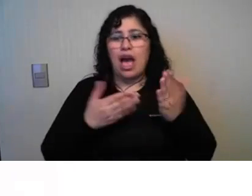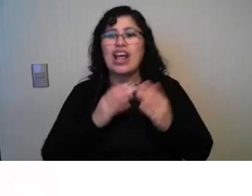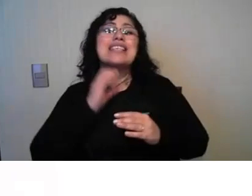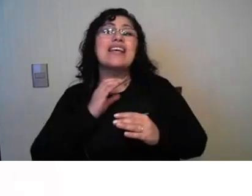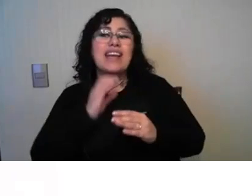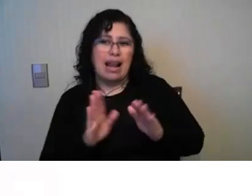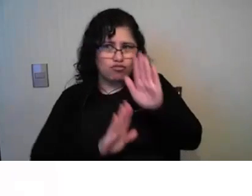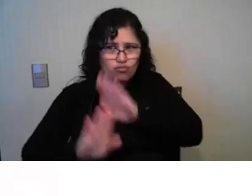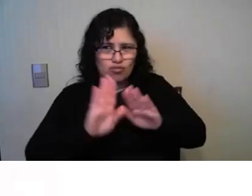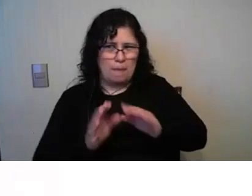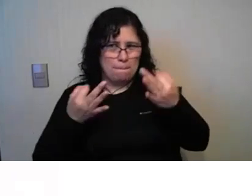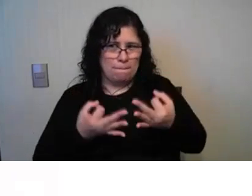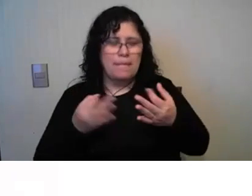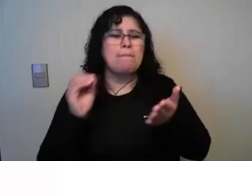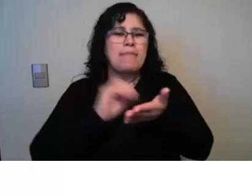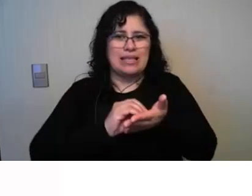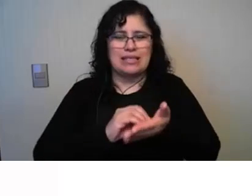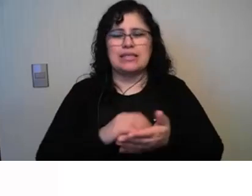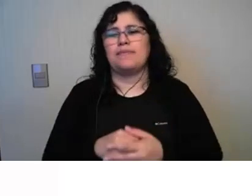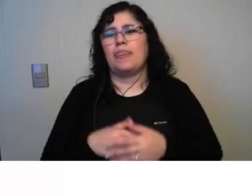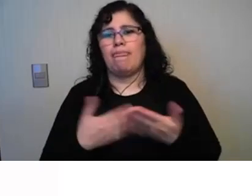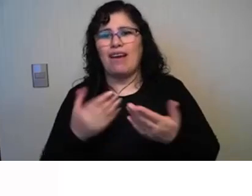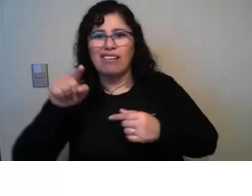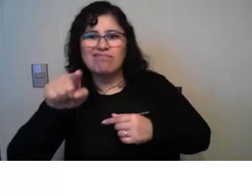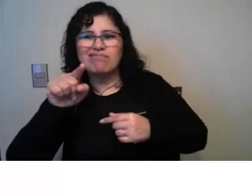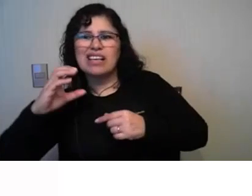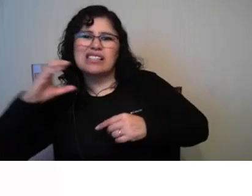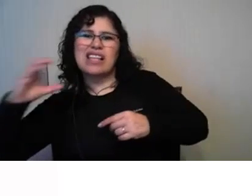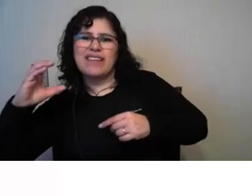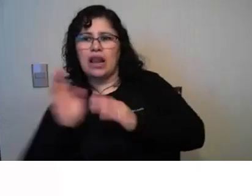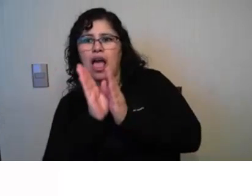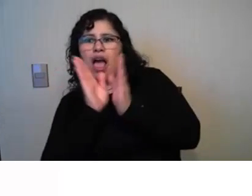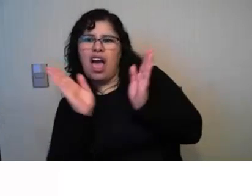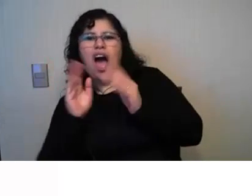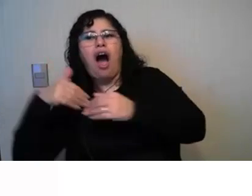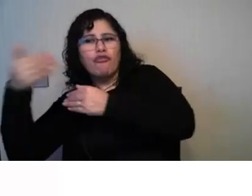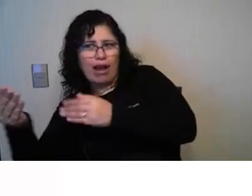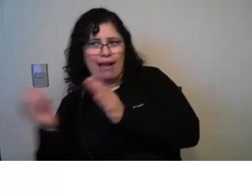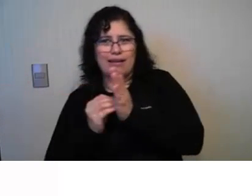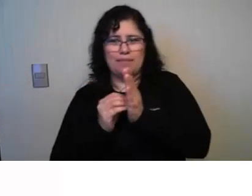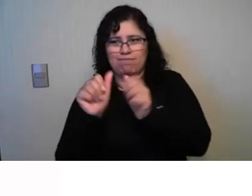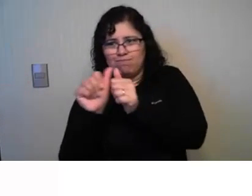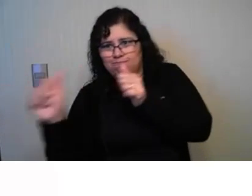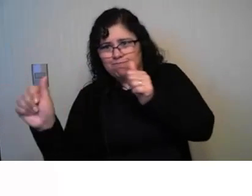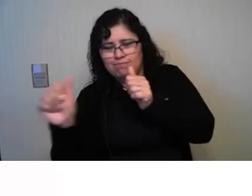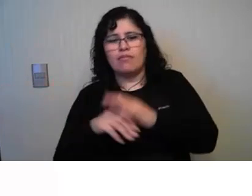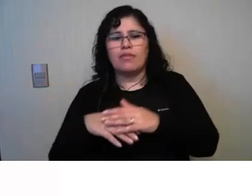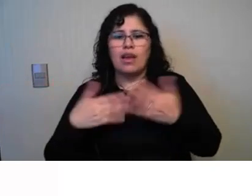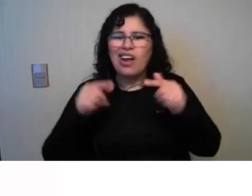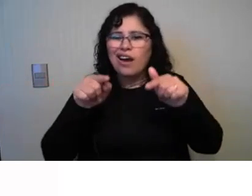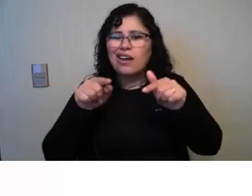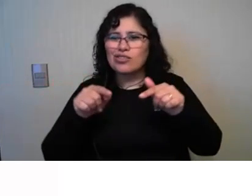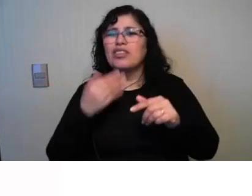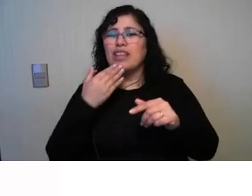¿sí? A diferencia del sector de acá. Esto es una organización también a nivel de los fascículos en los